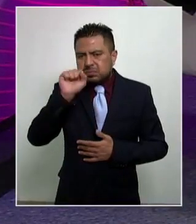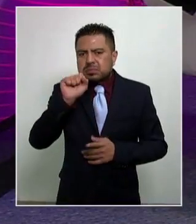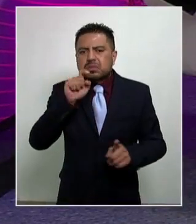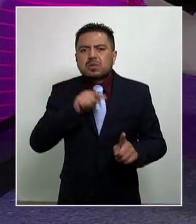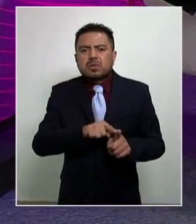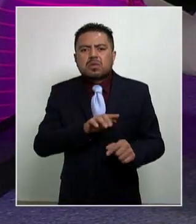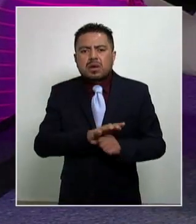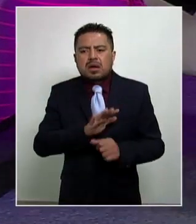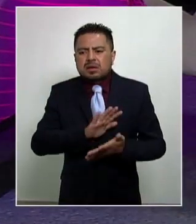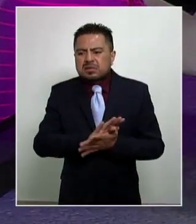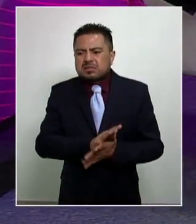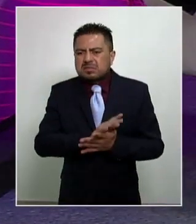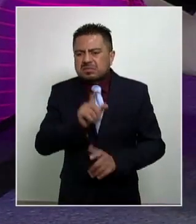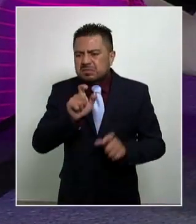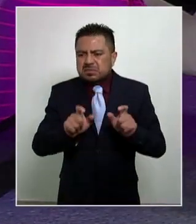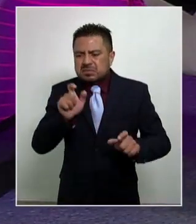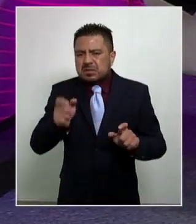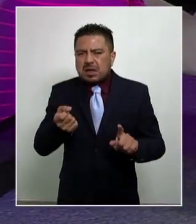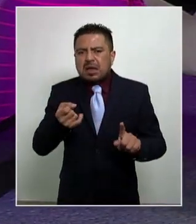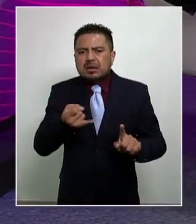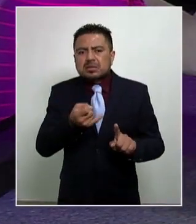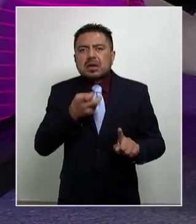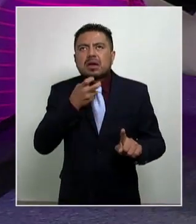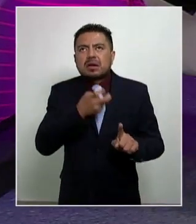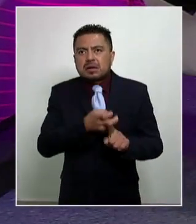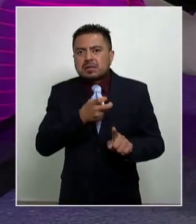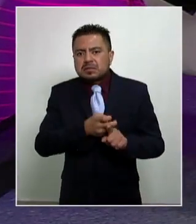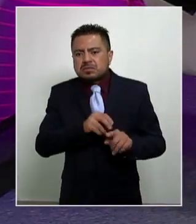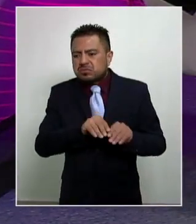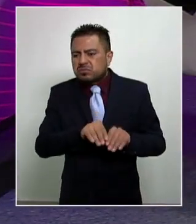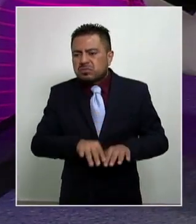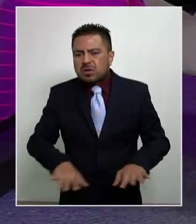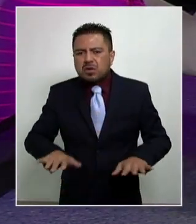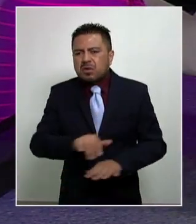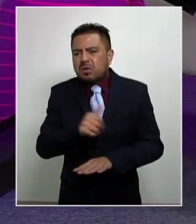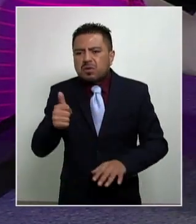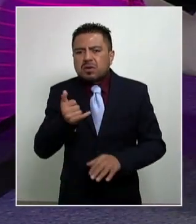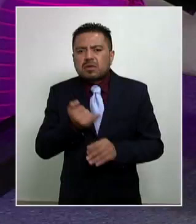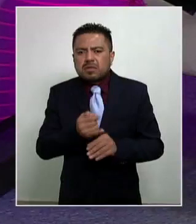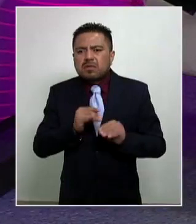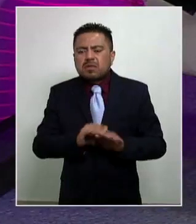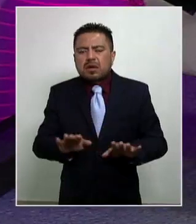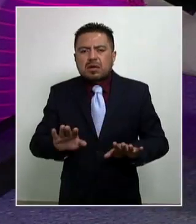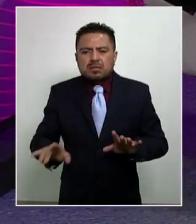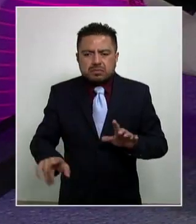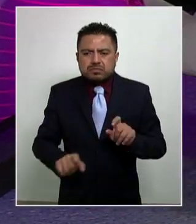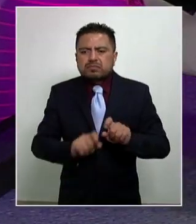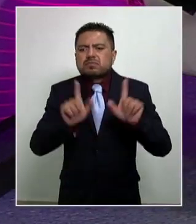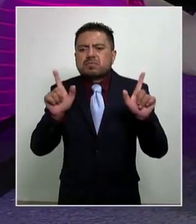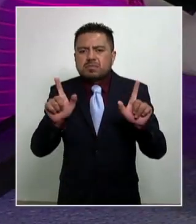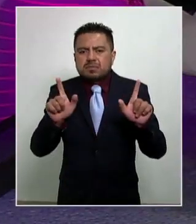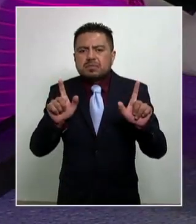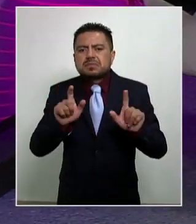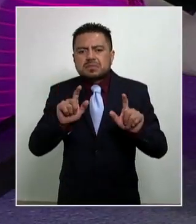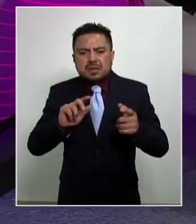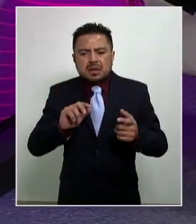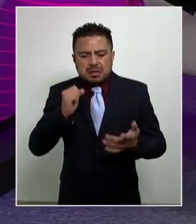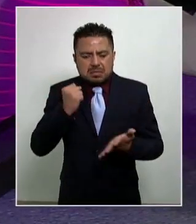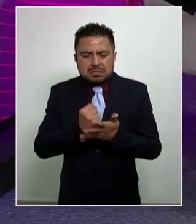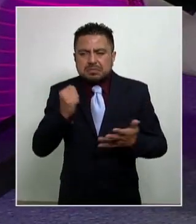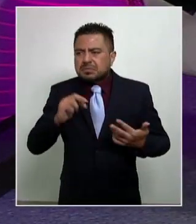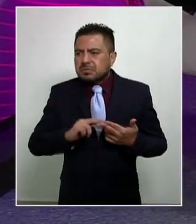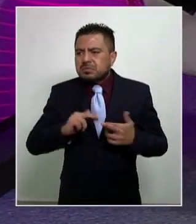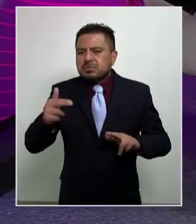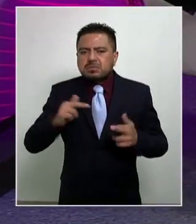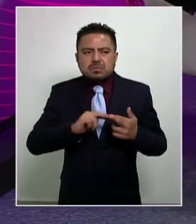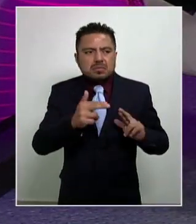el prejuicio, el estereotipo, el estigma, y eso filtra cualquier trato que vamos a tener con la persona. Y marca las relaciones. Marca la relación.